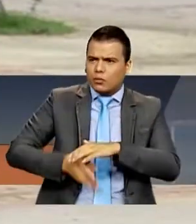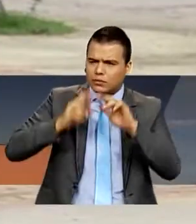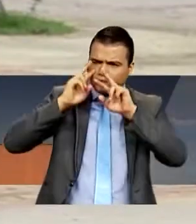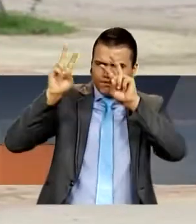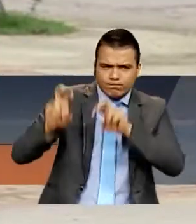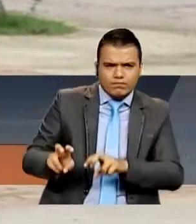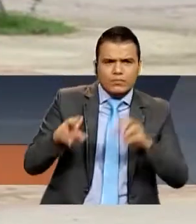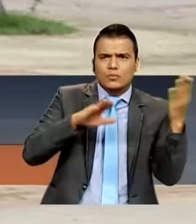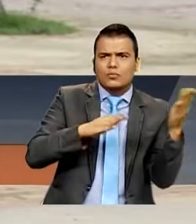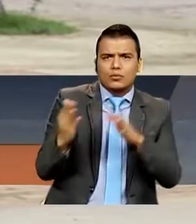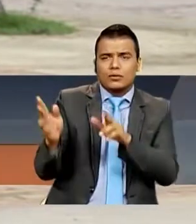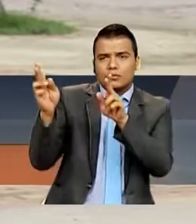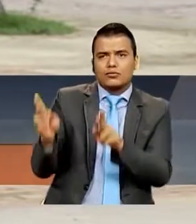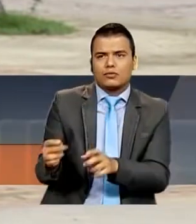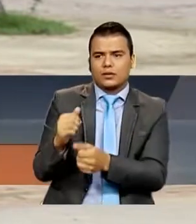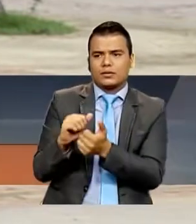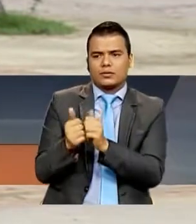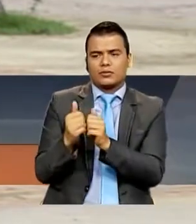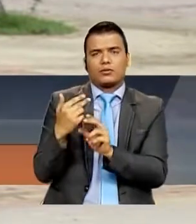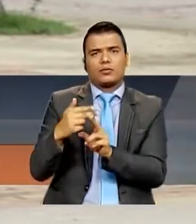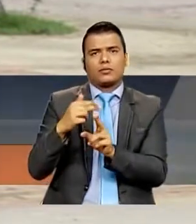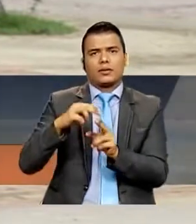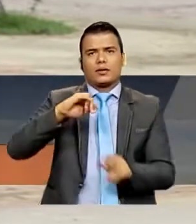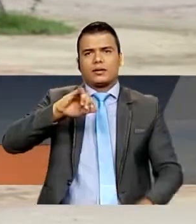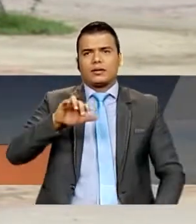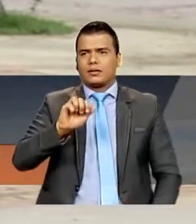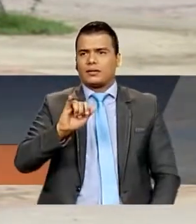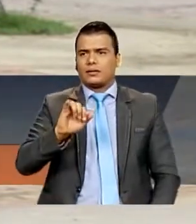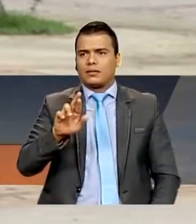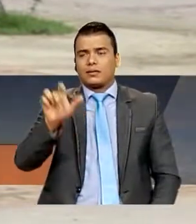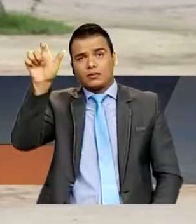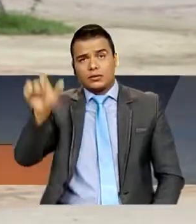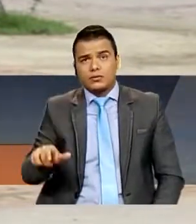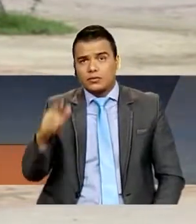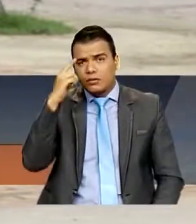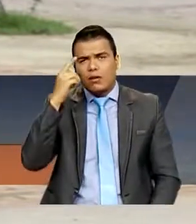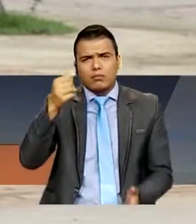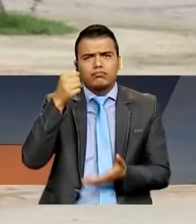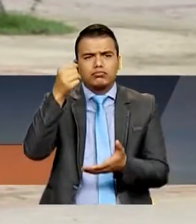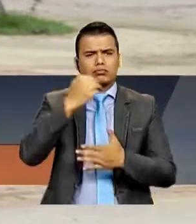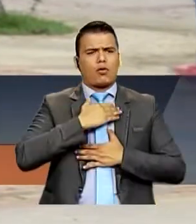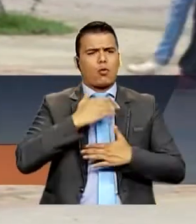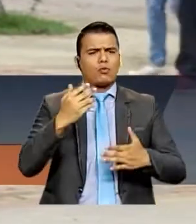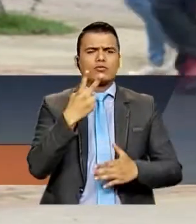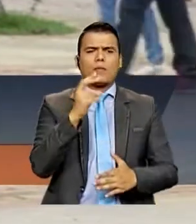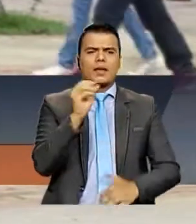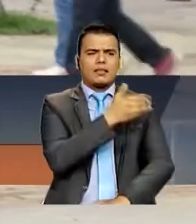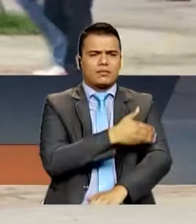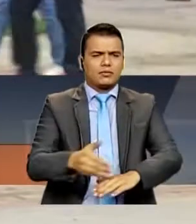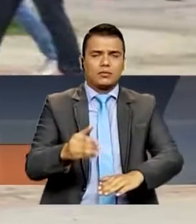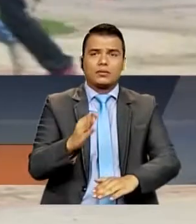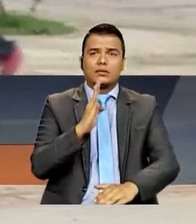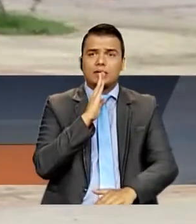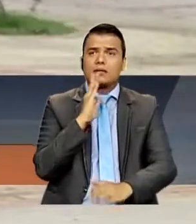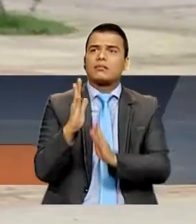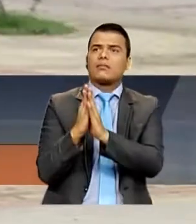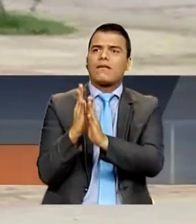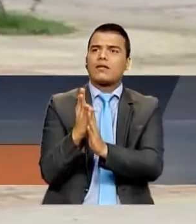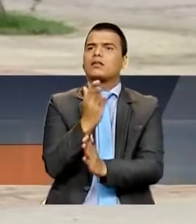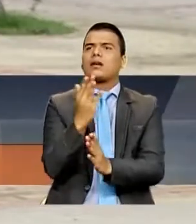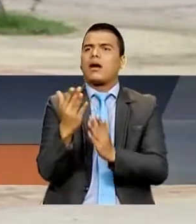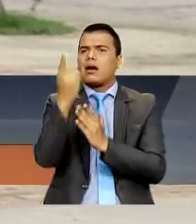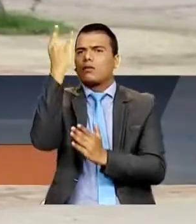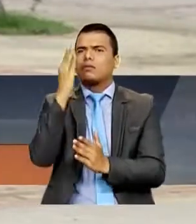investigación por la muerte del deportista Jair Abonía. Las autoridades mantienen la recompensa de 20 millones de pesos para quien entregue información